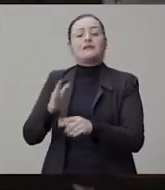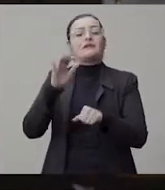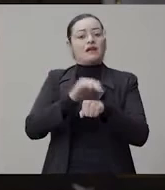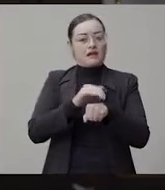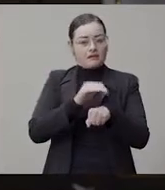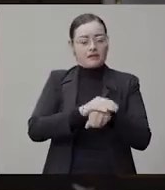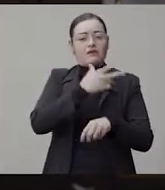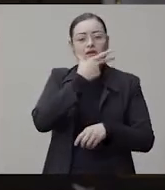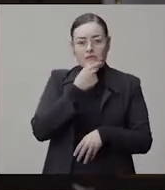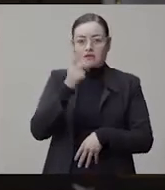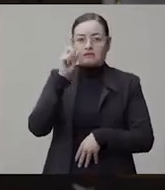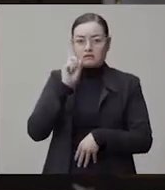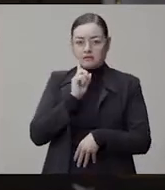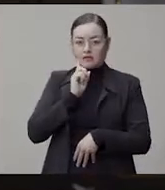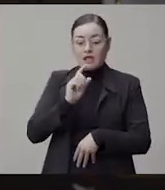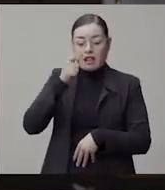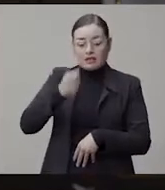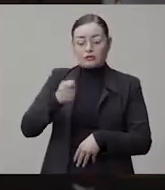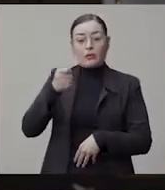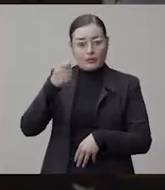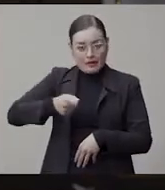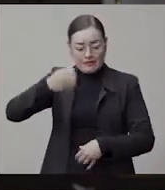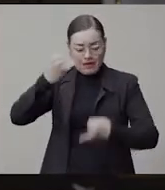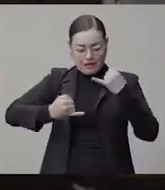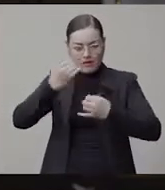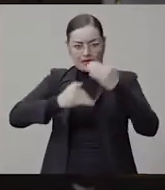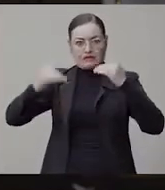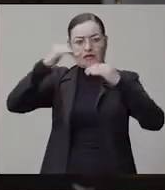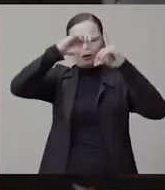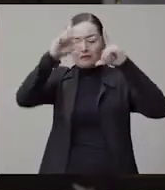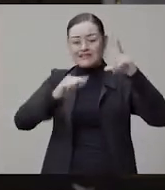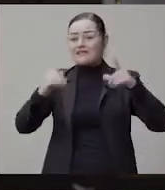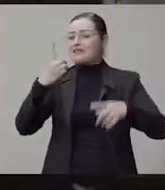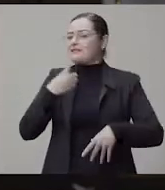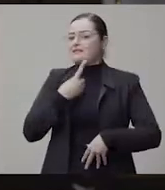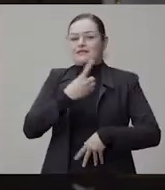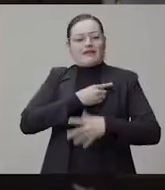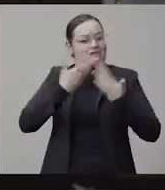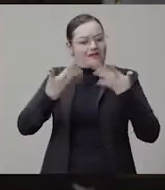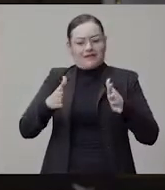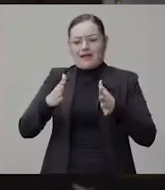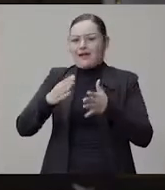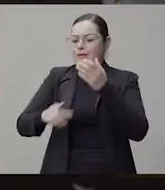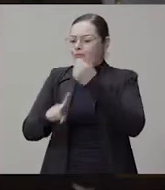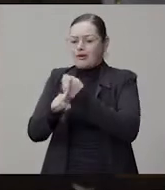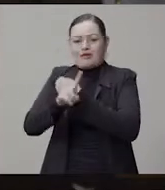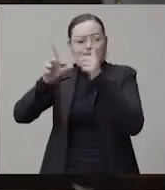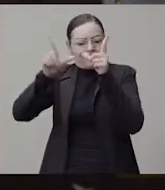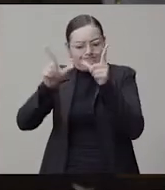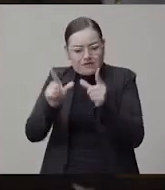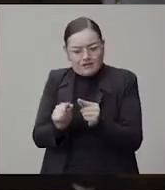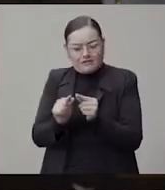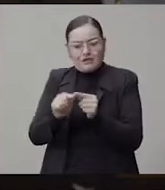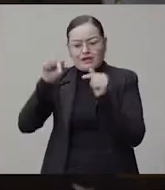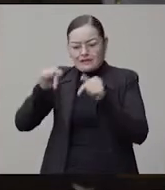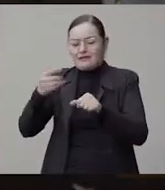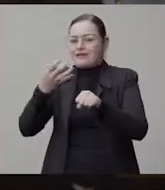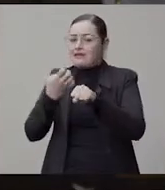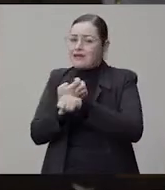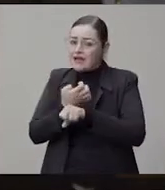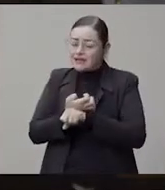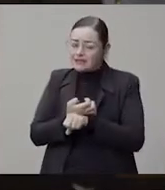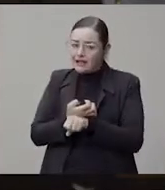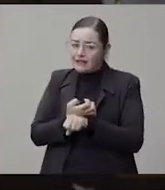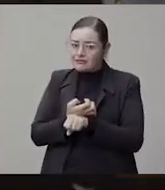amigos con estas resoluciones de la corte debe ponerse fin a un capítulo lamentable para la